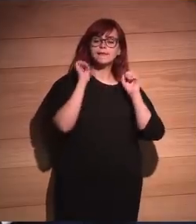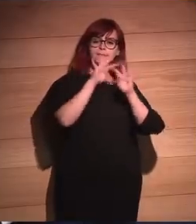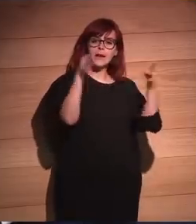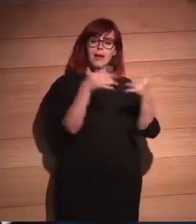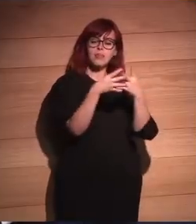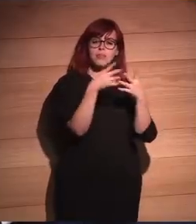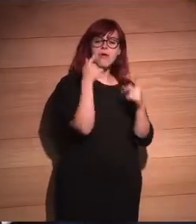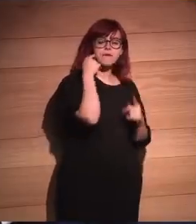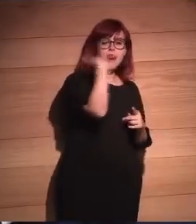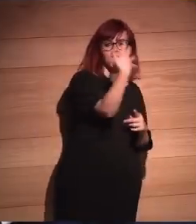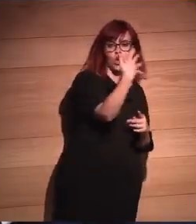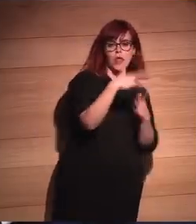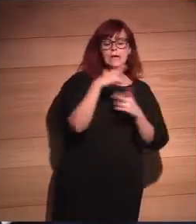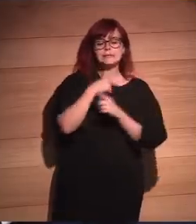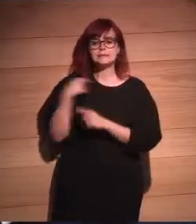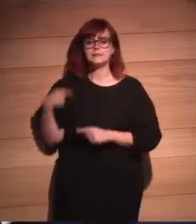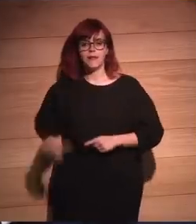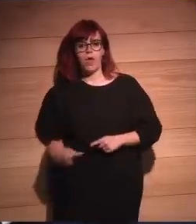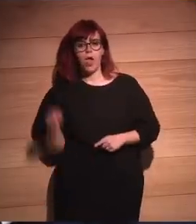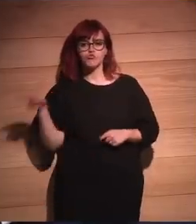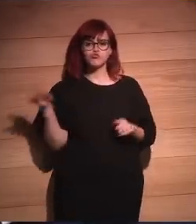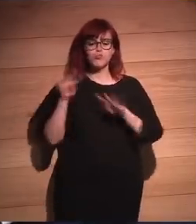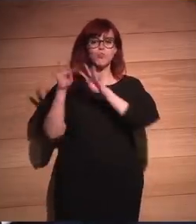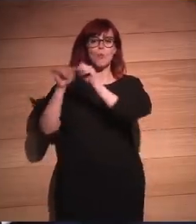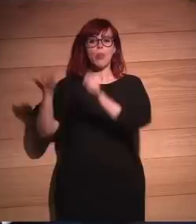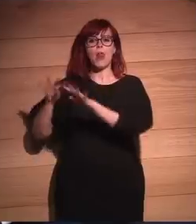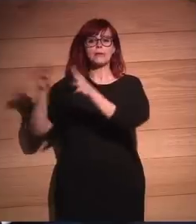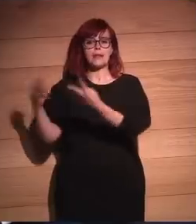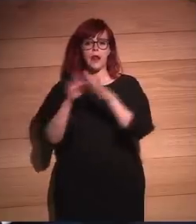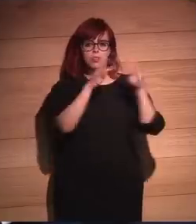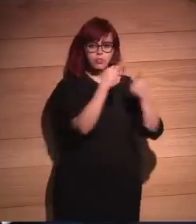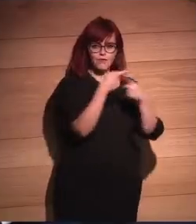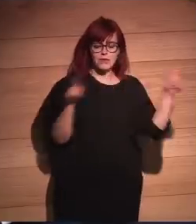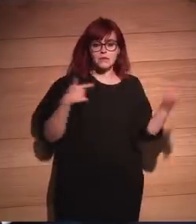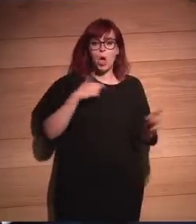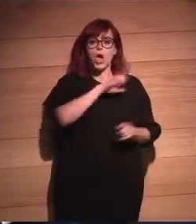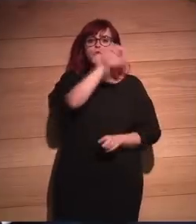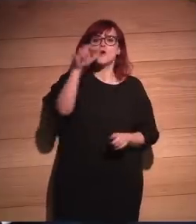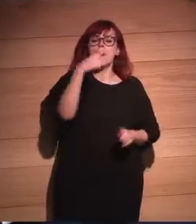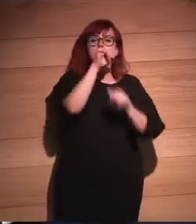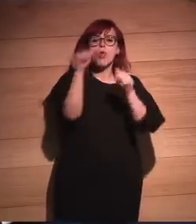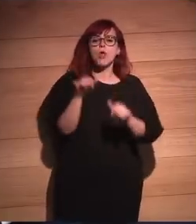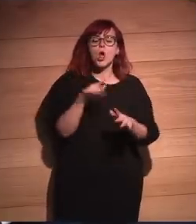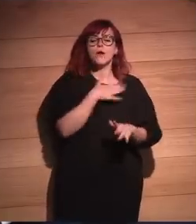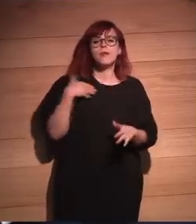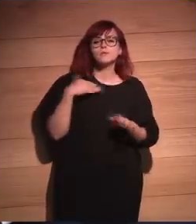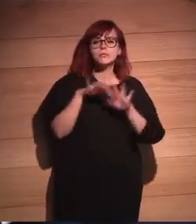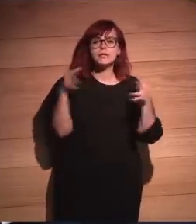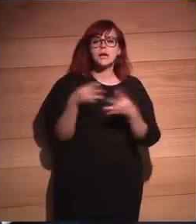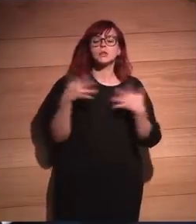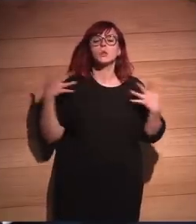Internet china tendremos que buscar alguna solución europea, ¿no? Pero con nuestros principios y nuestros valores tendremos que buscar mecanismos